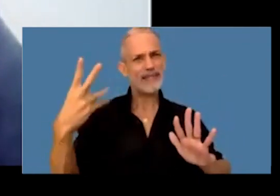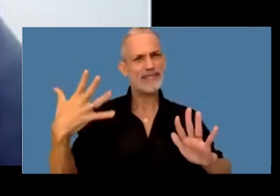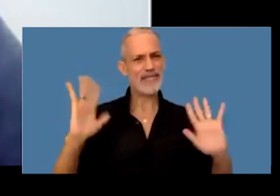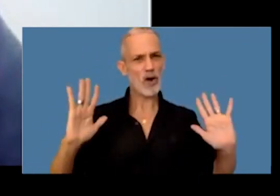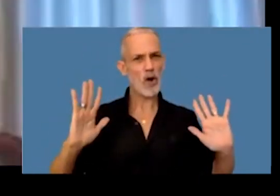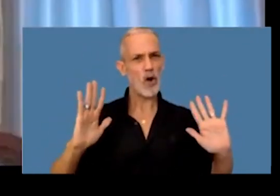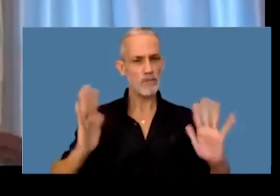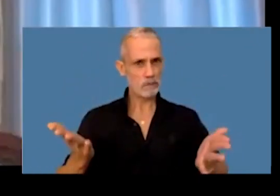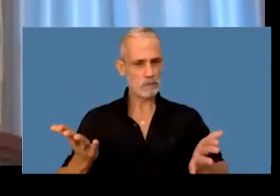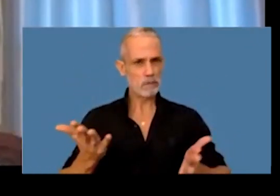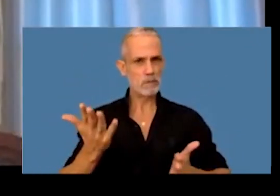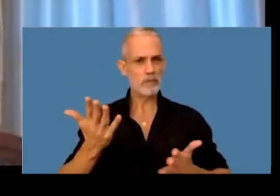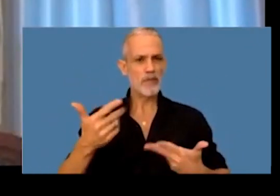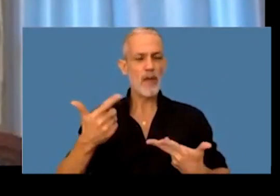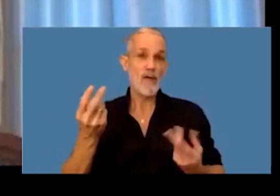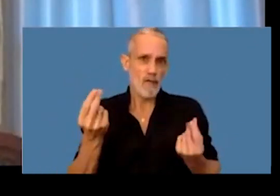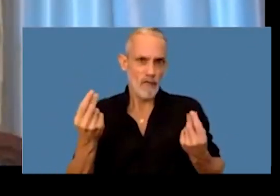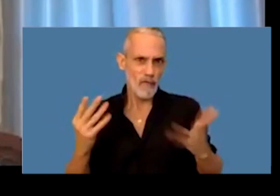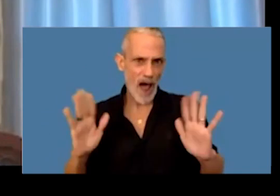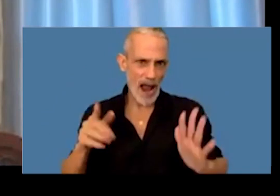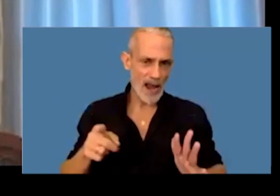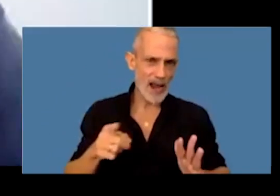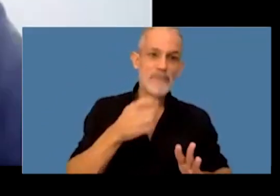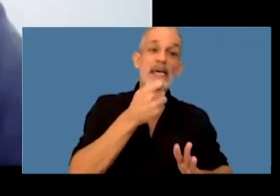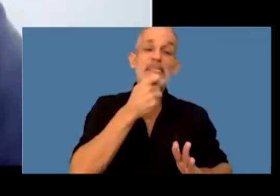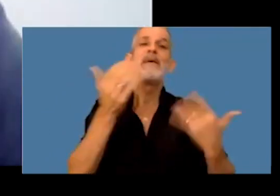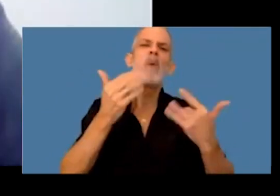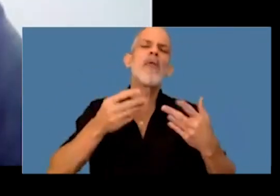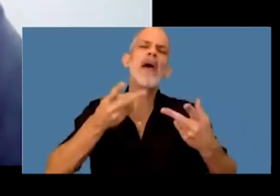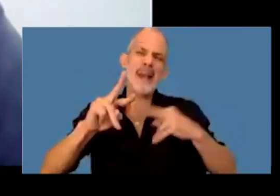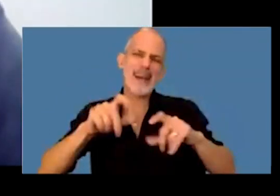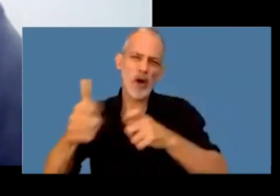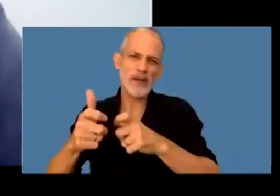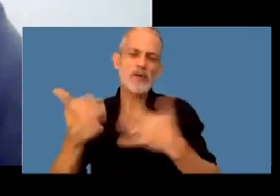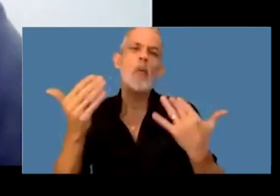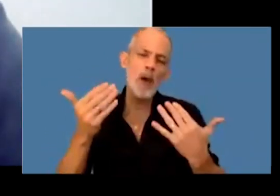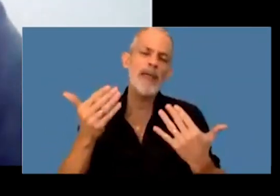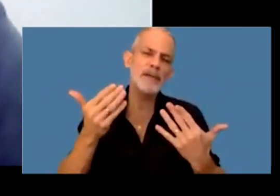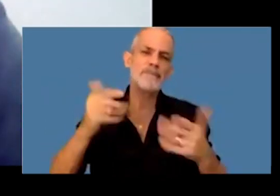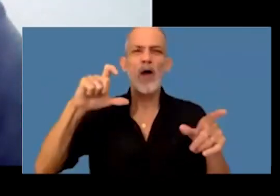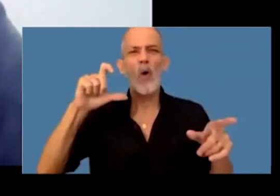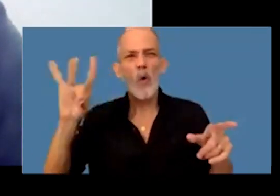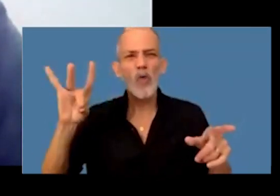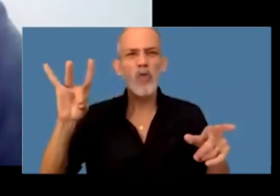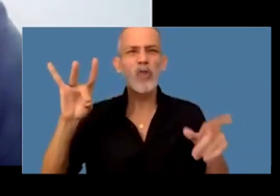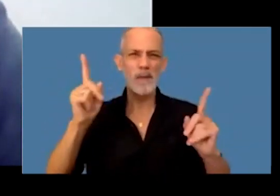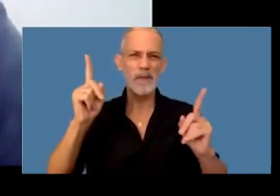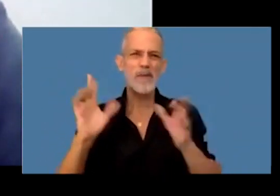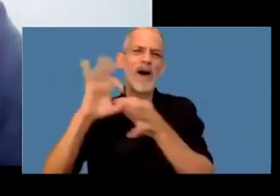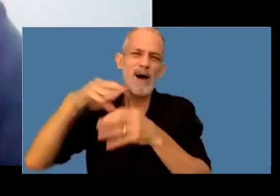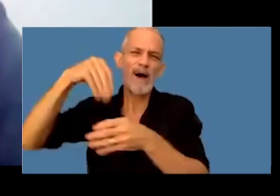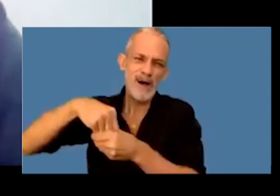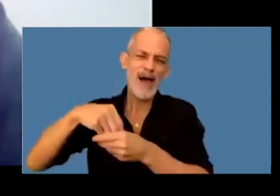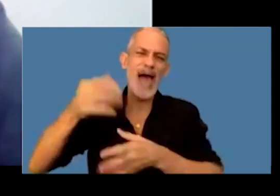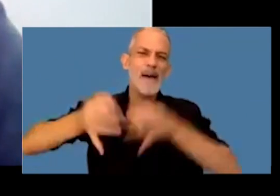Obviamente que si se puede renovar, si pueden hacer justamente el ingreso al CUT, a evaluarse